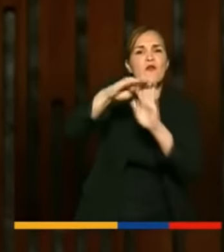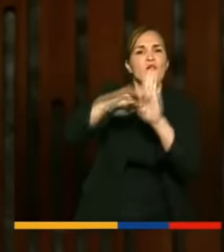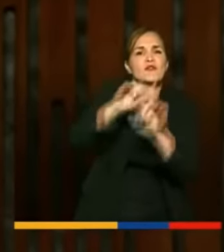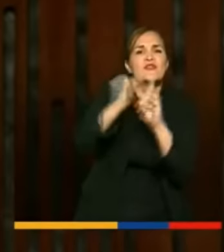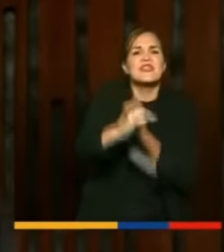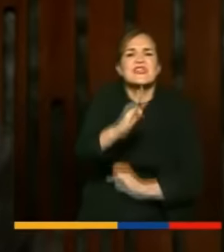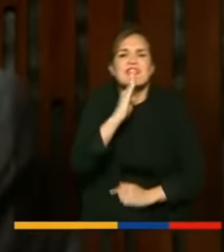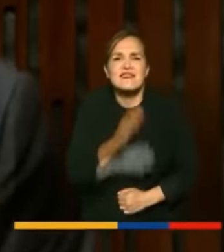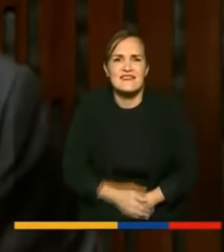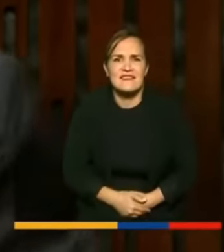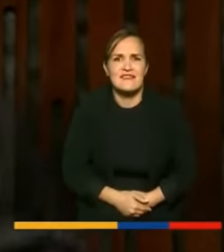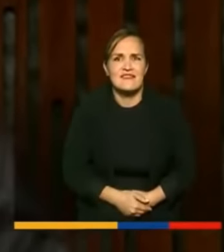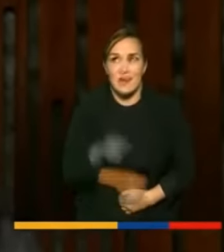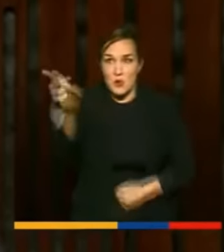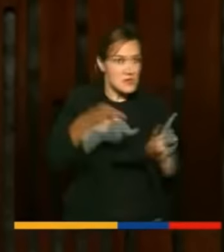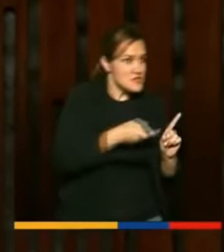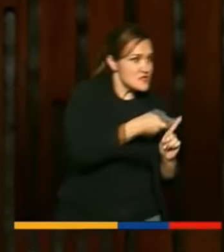social.